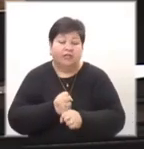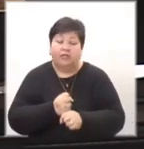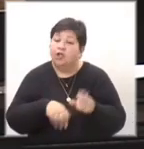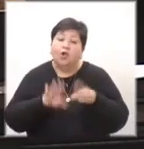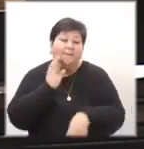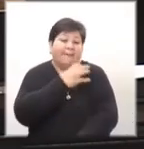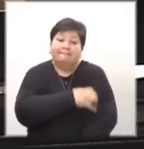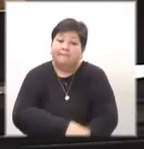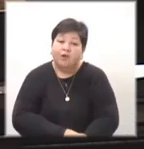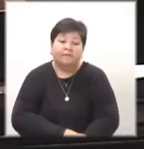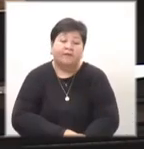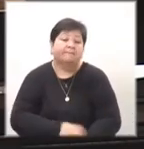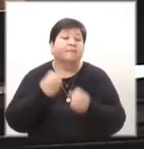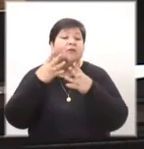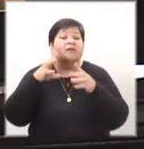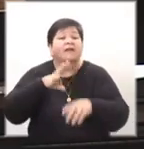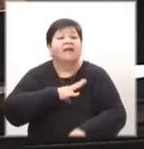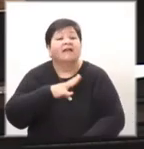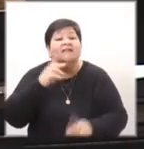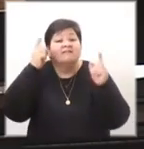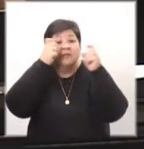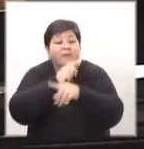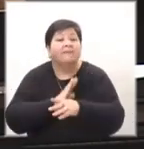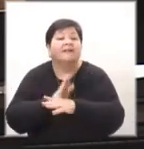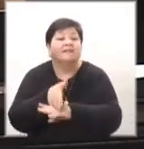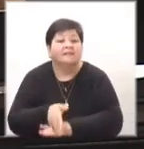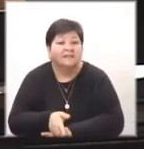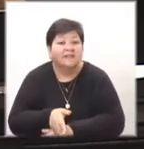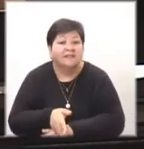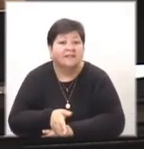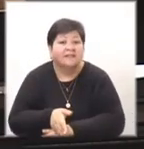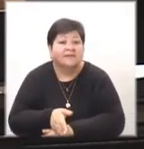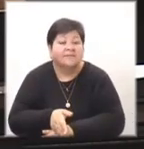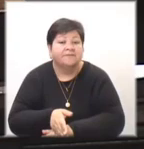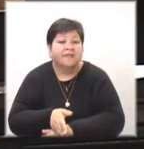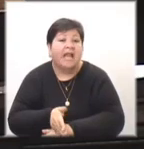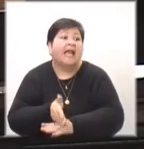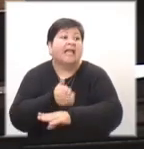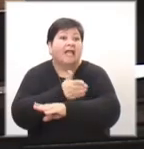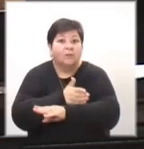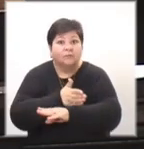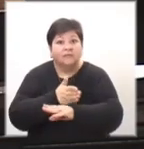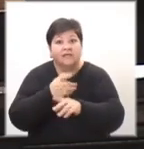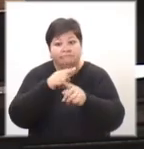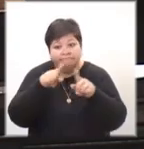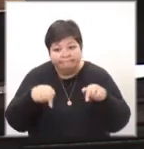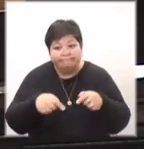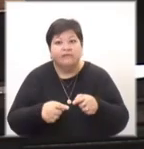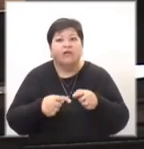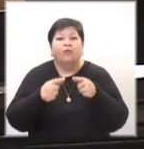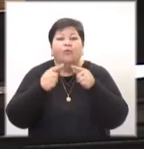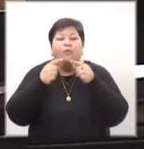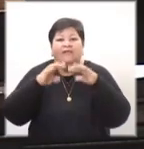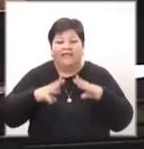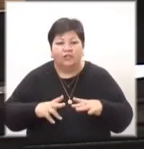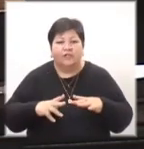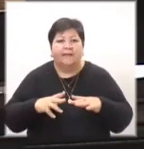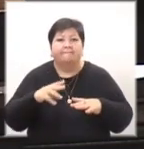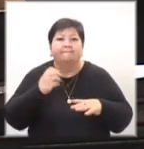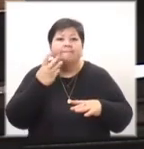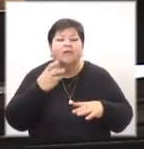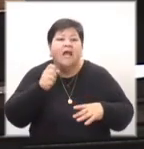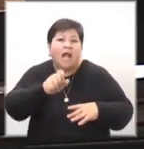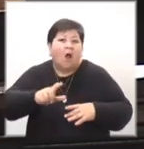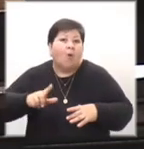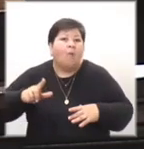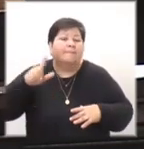que tendrán dificultades para acceder a una causal jubilatoria por el aumento de la edad al barrer